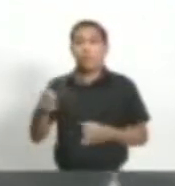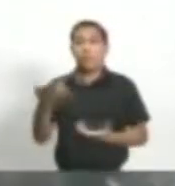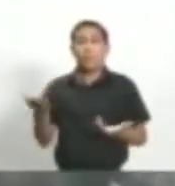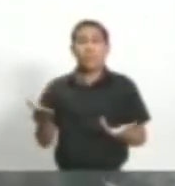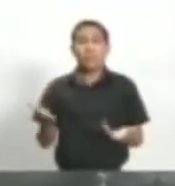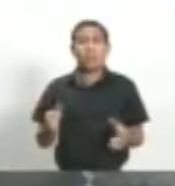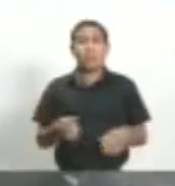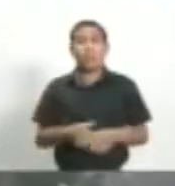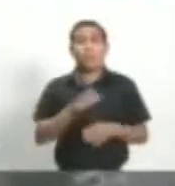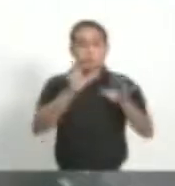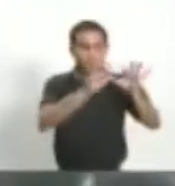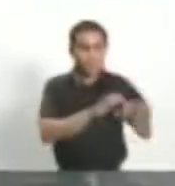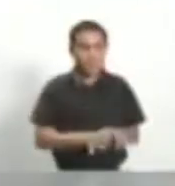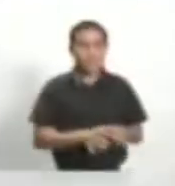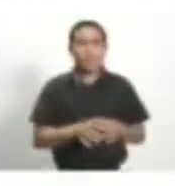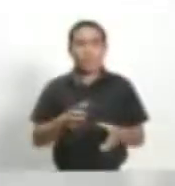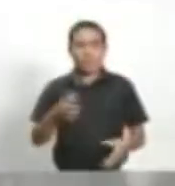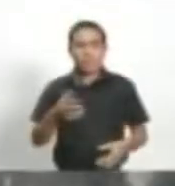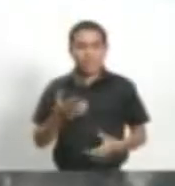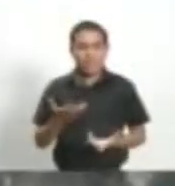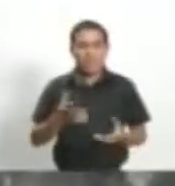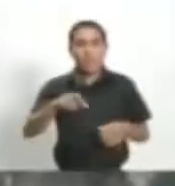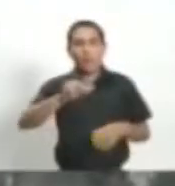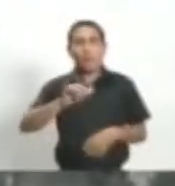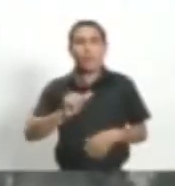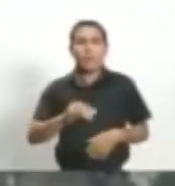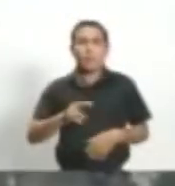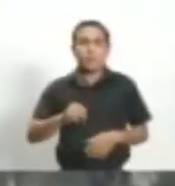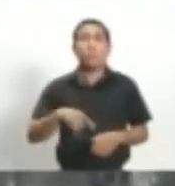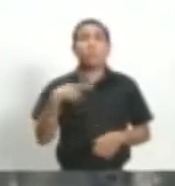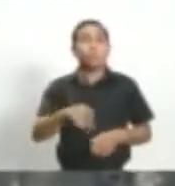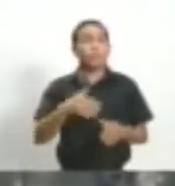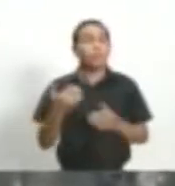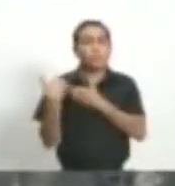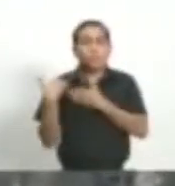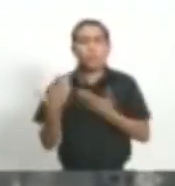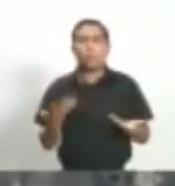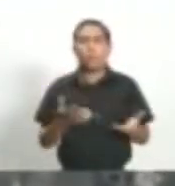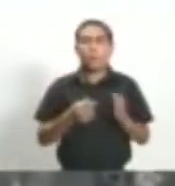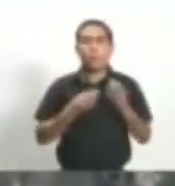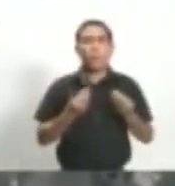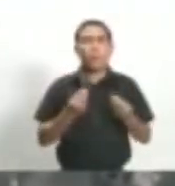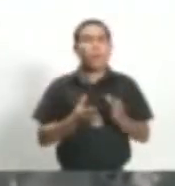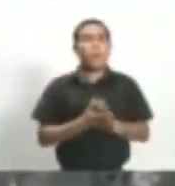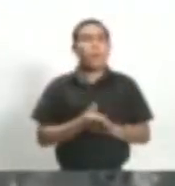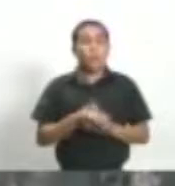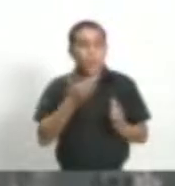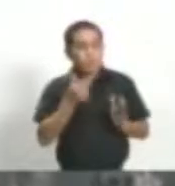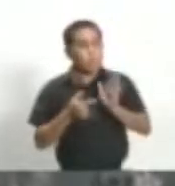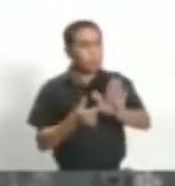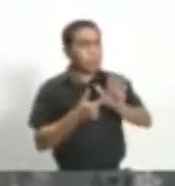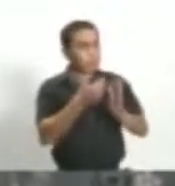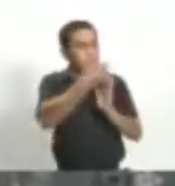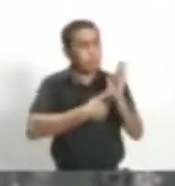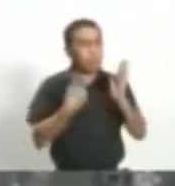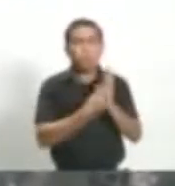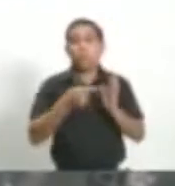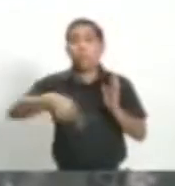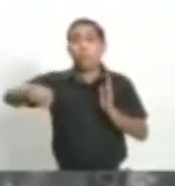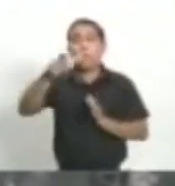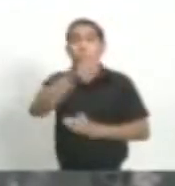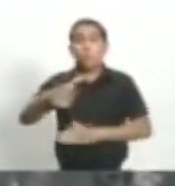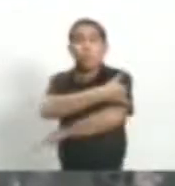de Planeación, pero eso no respondió. Desde la Oficina de Planeación damos los lineamientos que deben seguir los